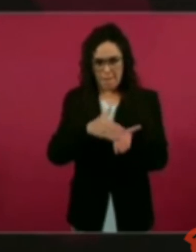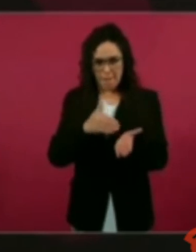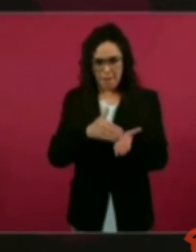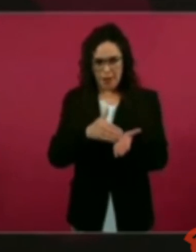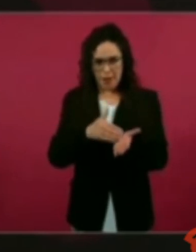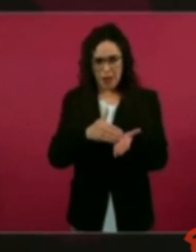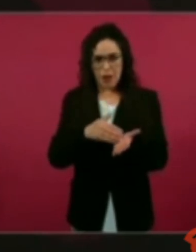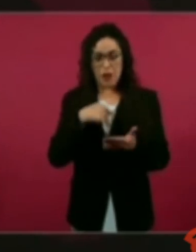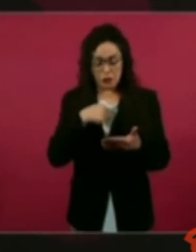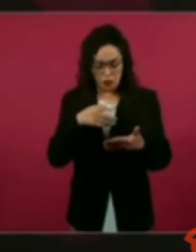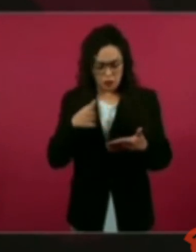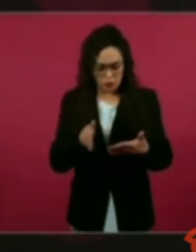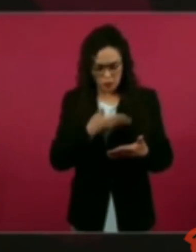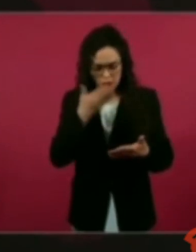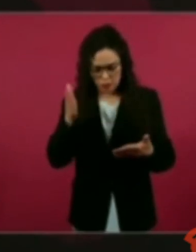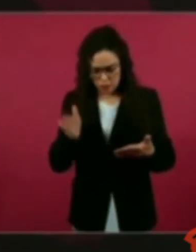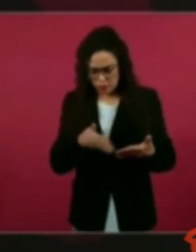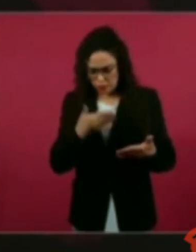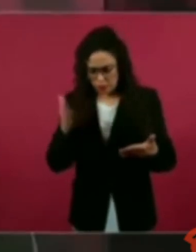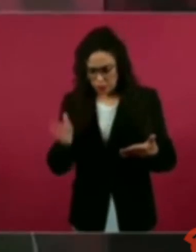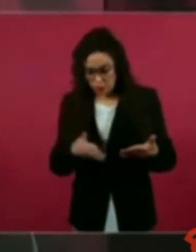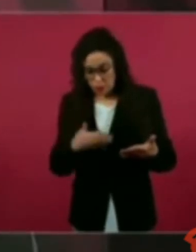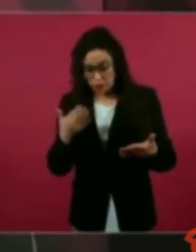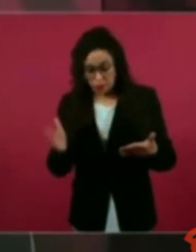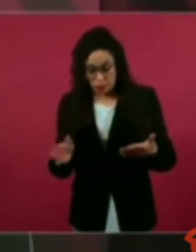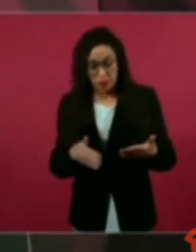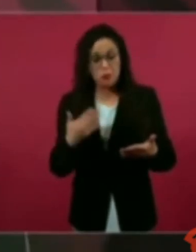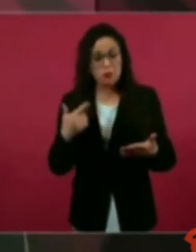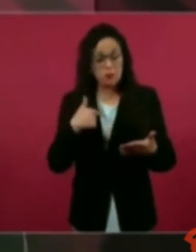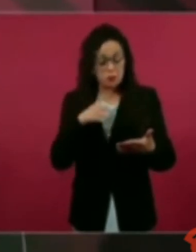Lo recomiendo que lo lean.